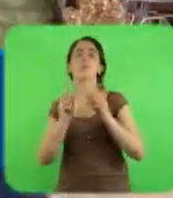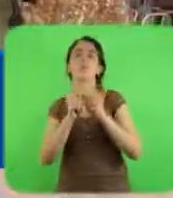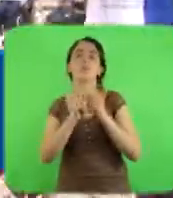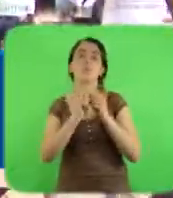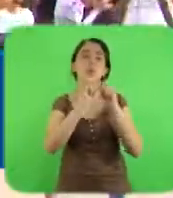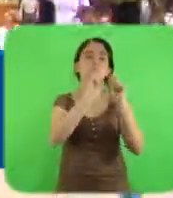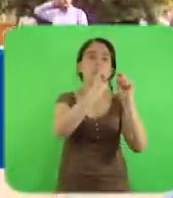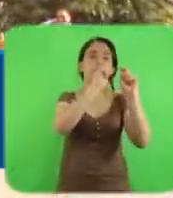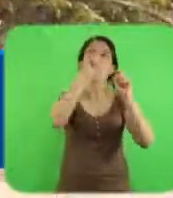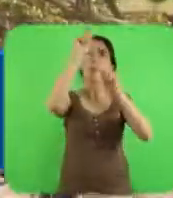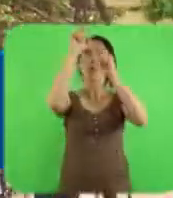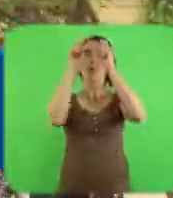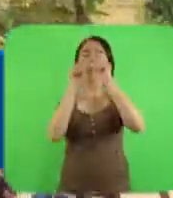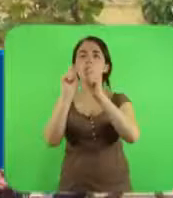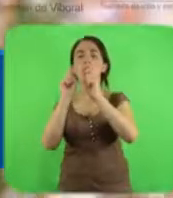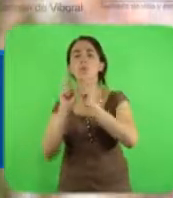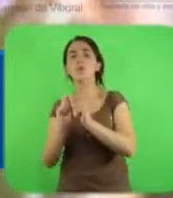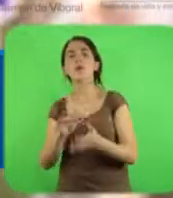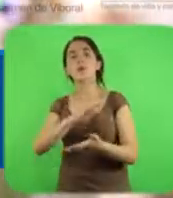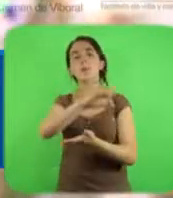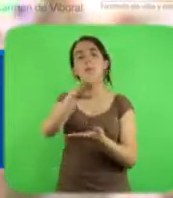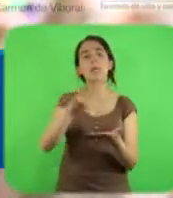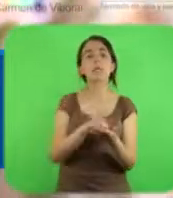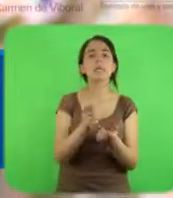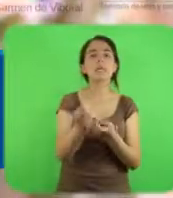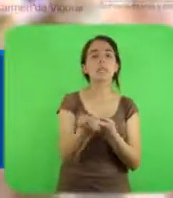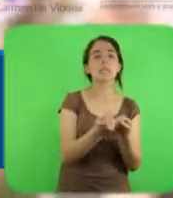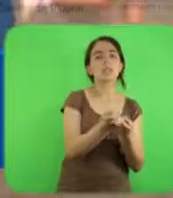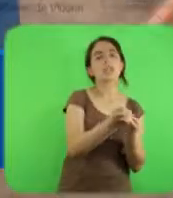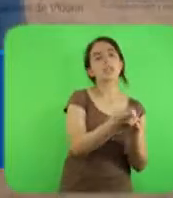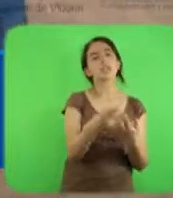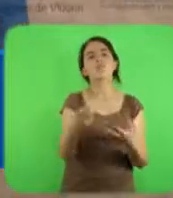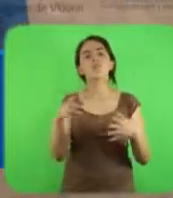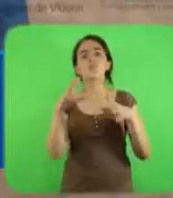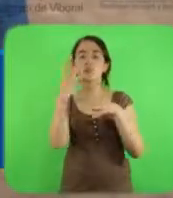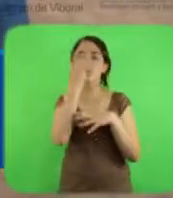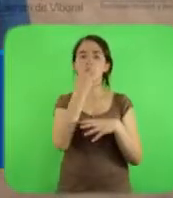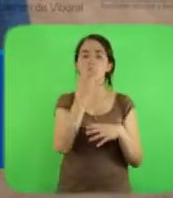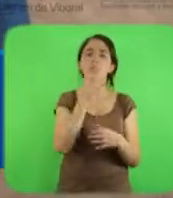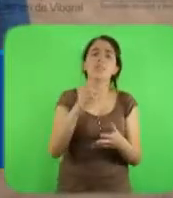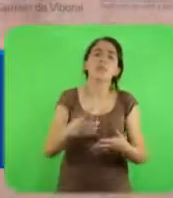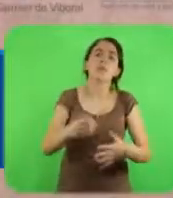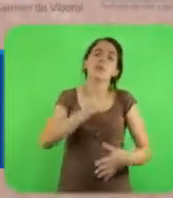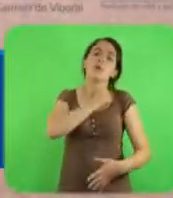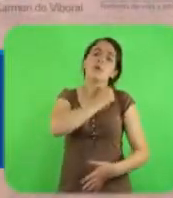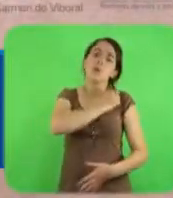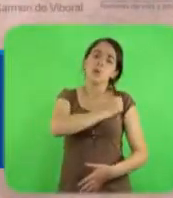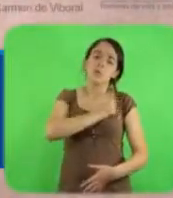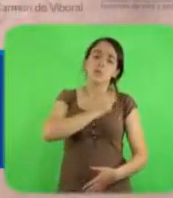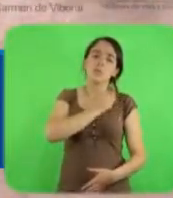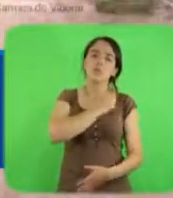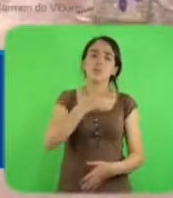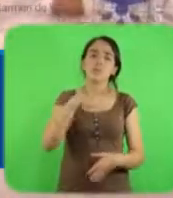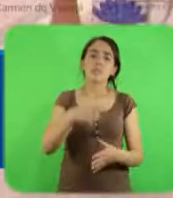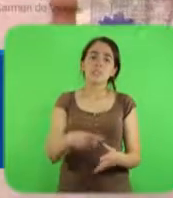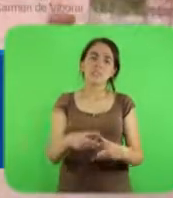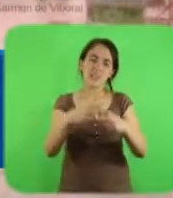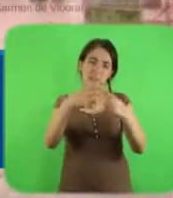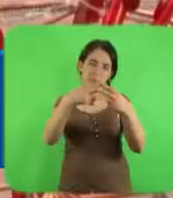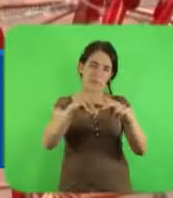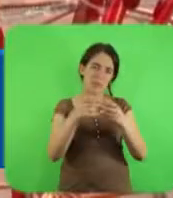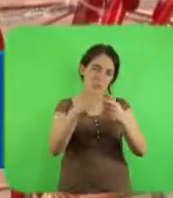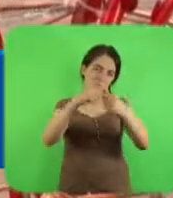recibir esta ocasión tan especial, deleitando a la comunidad y resaltando la imagen del municipio ante aquellos que nos